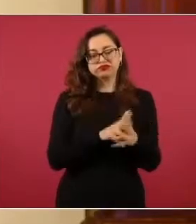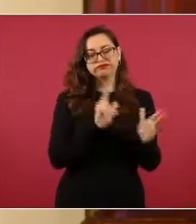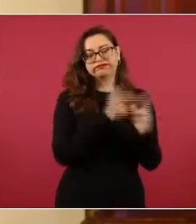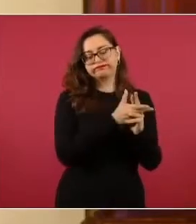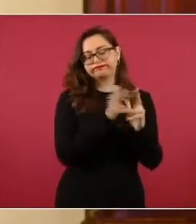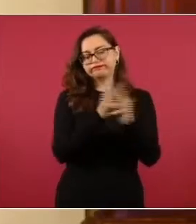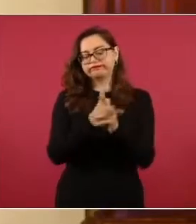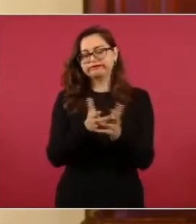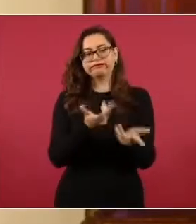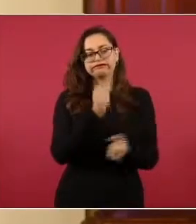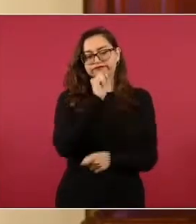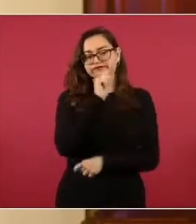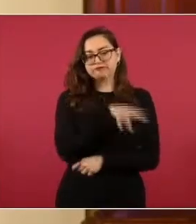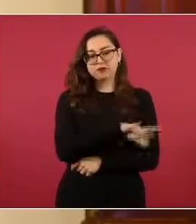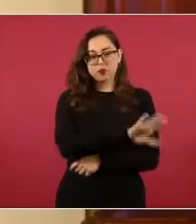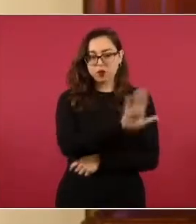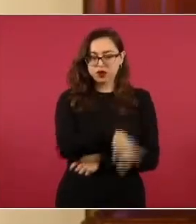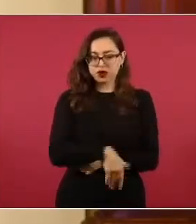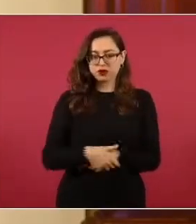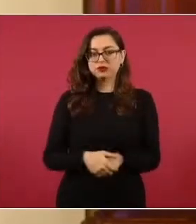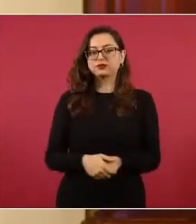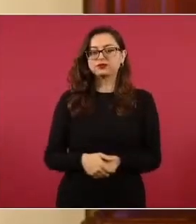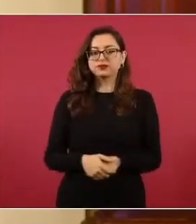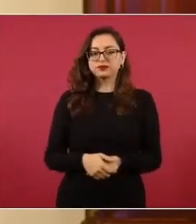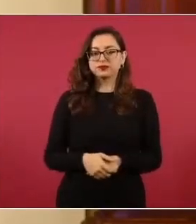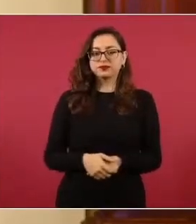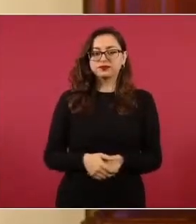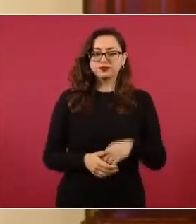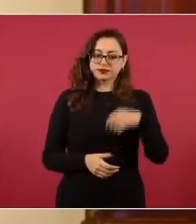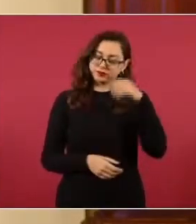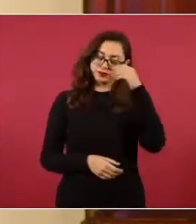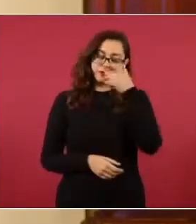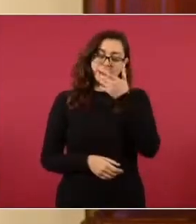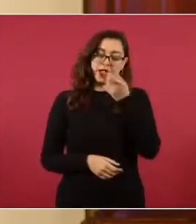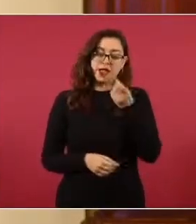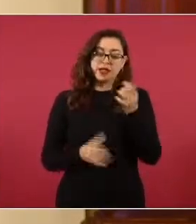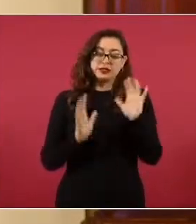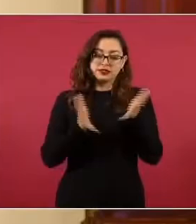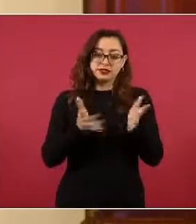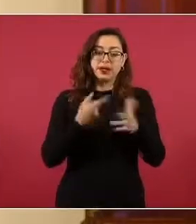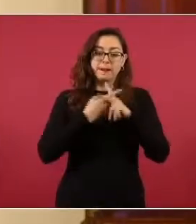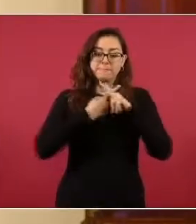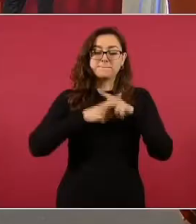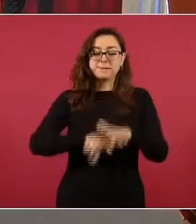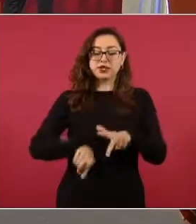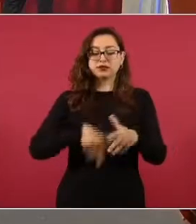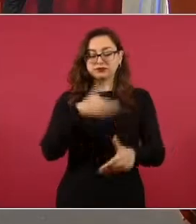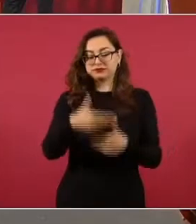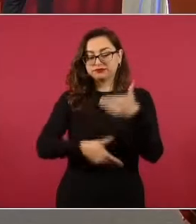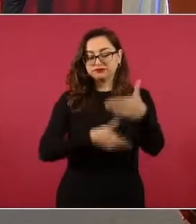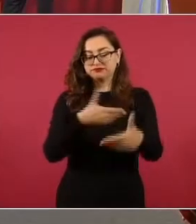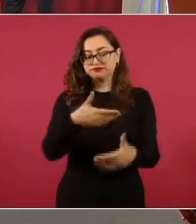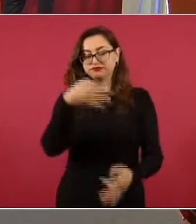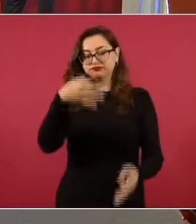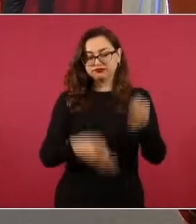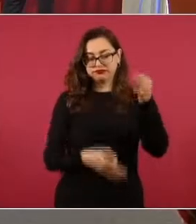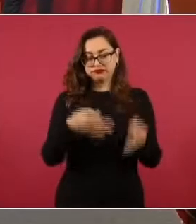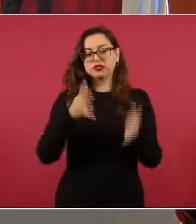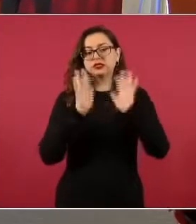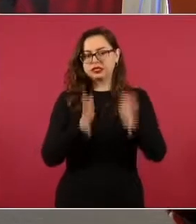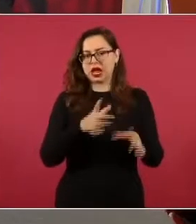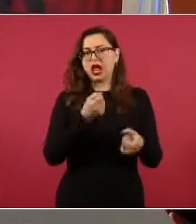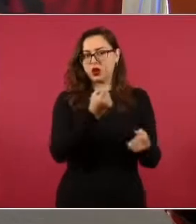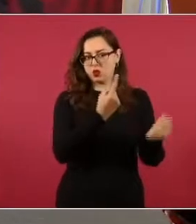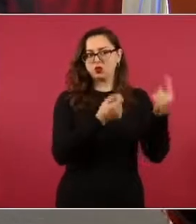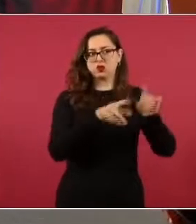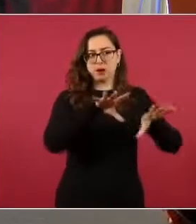asesinados. Ya hay proceso penal, hay detenciones y ese es el estatus del caso de Gladys Aranza,